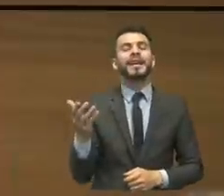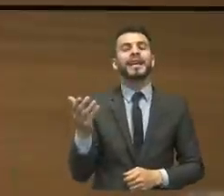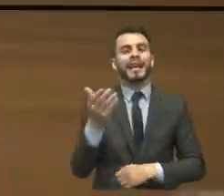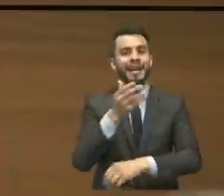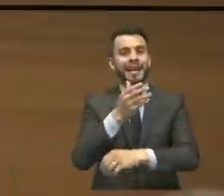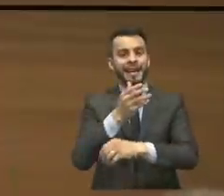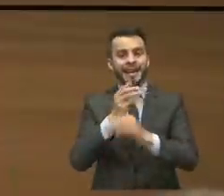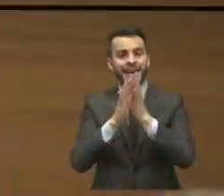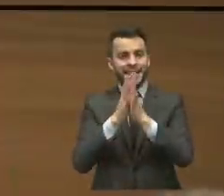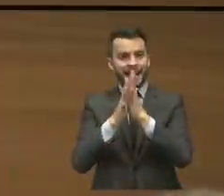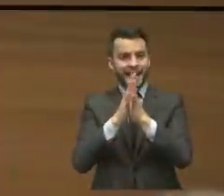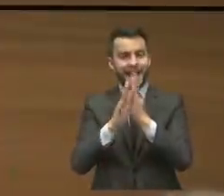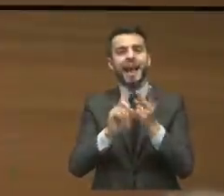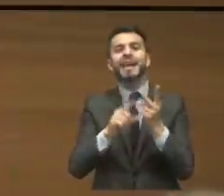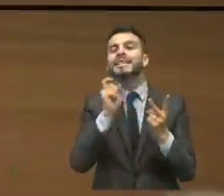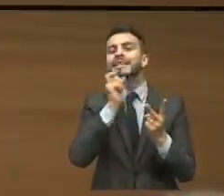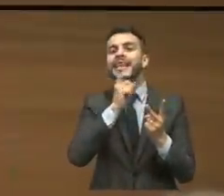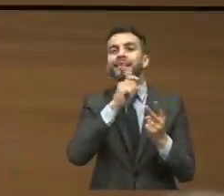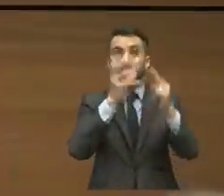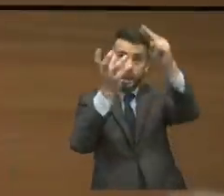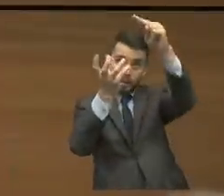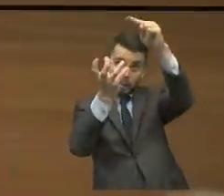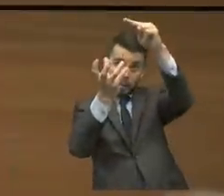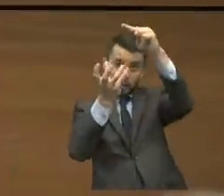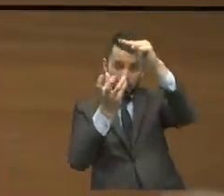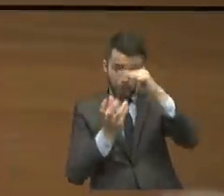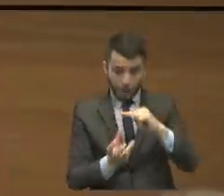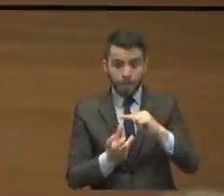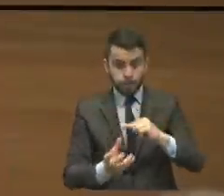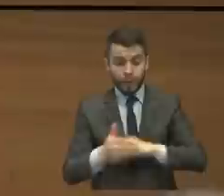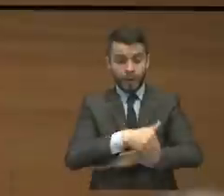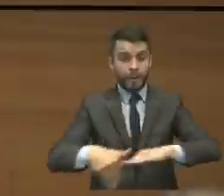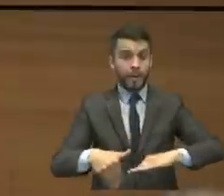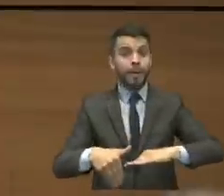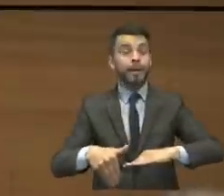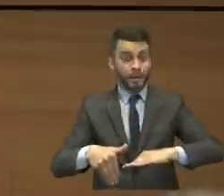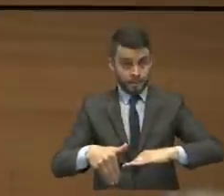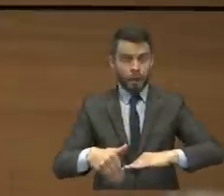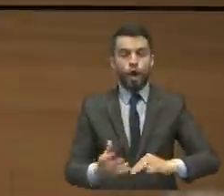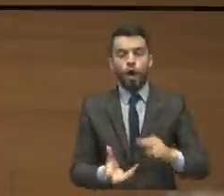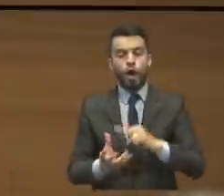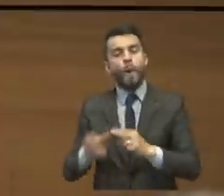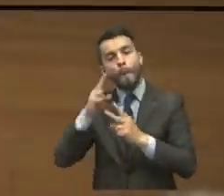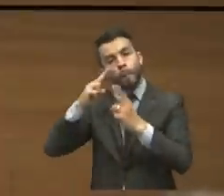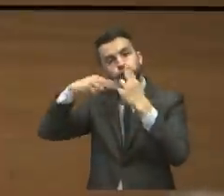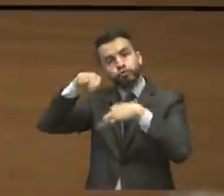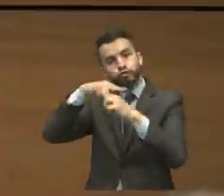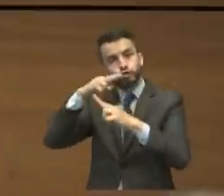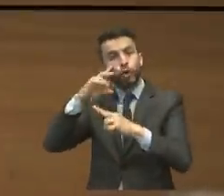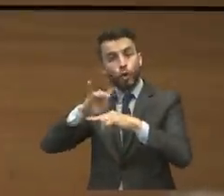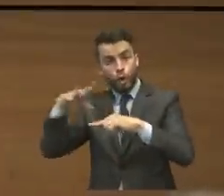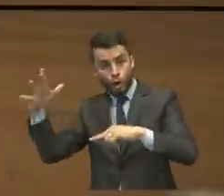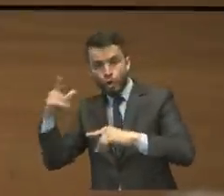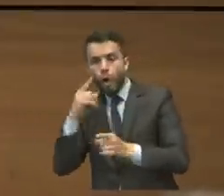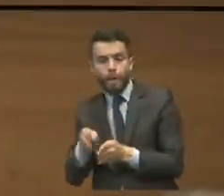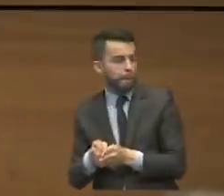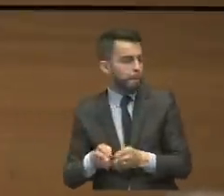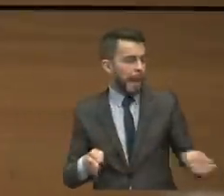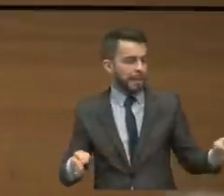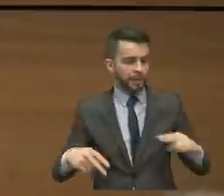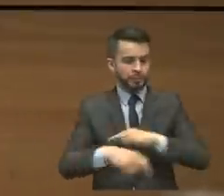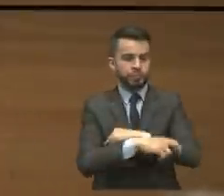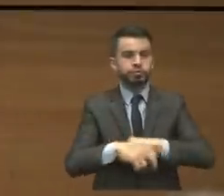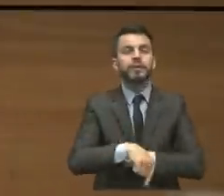se conecten a través de cable para bajar o bien a la estación del Museo del Oro o bien a la primera línea del metro sobre el Voto Nacional, al otro